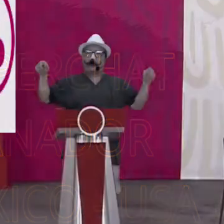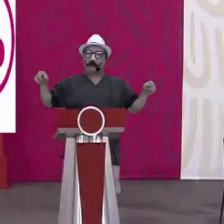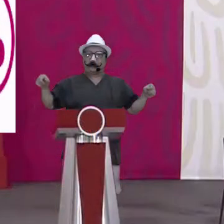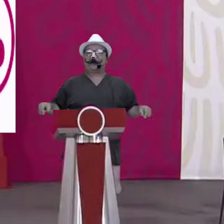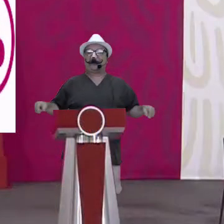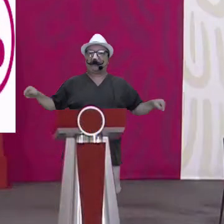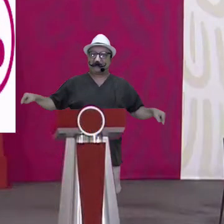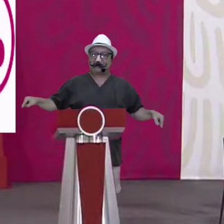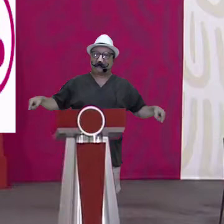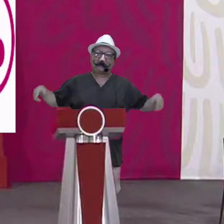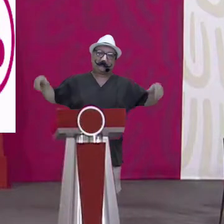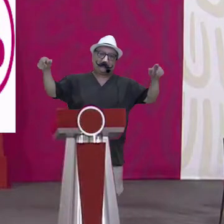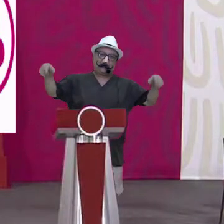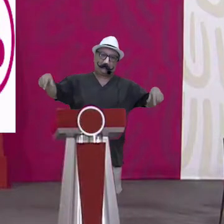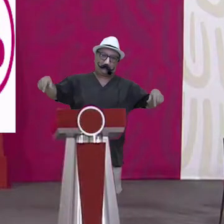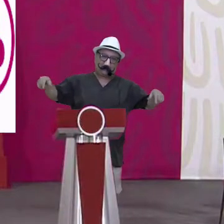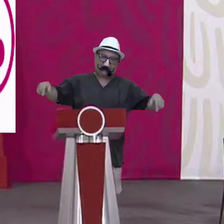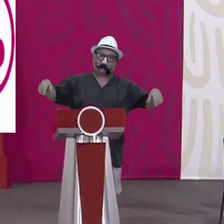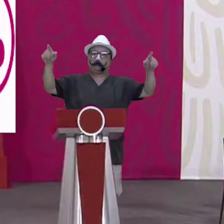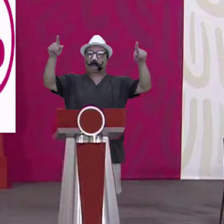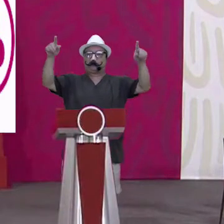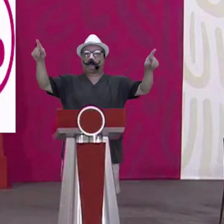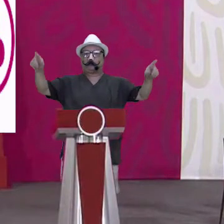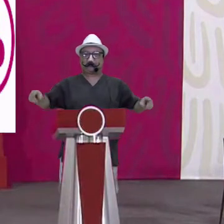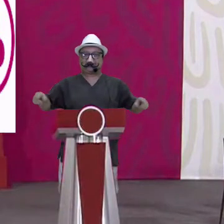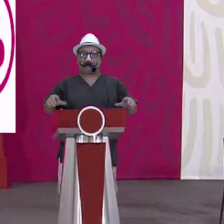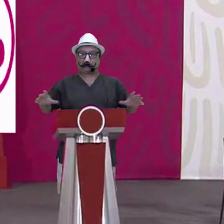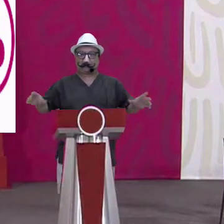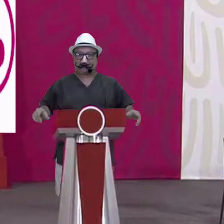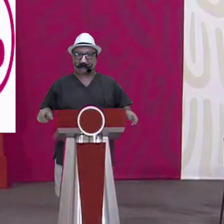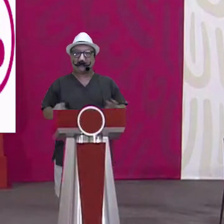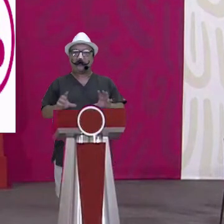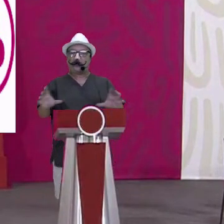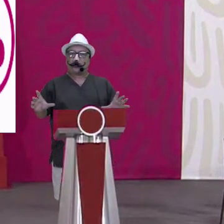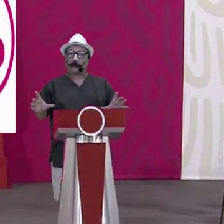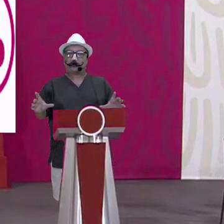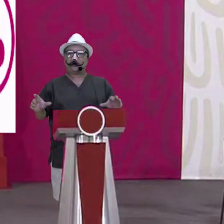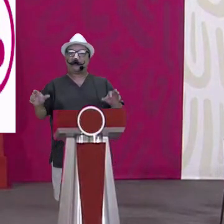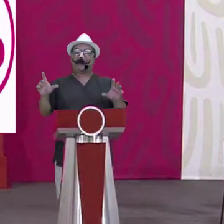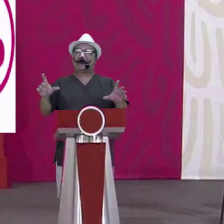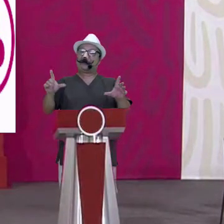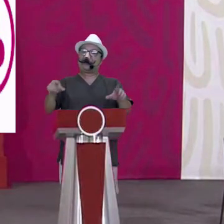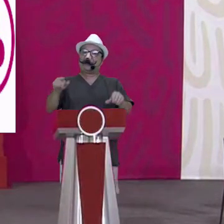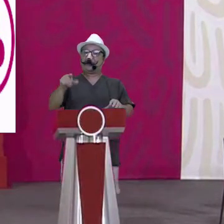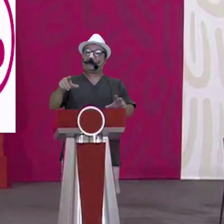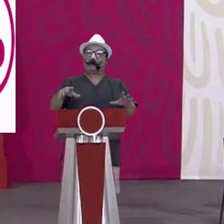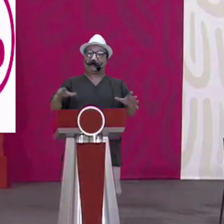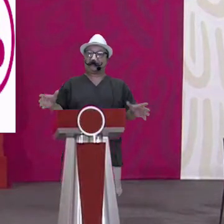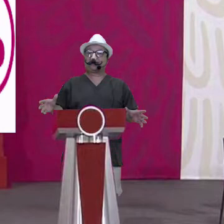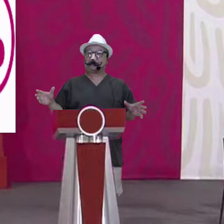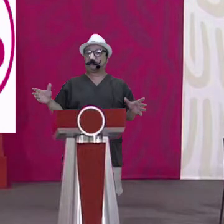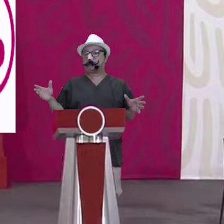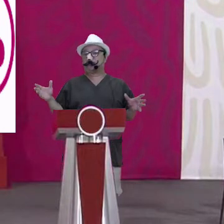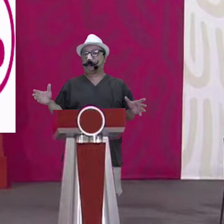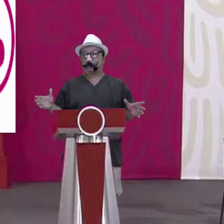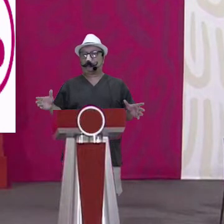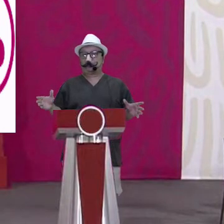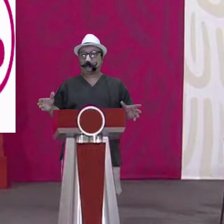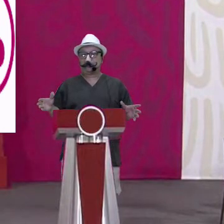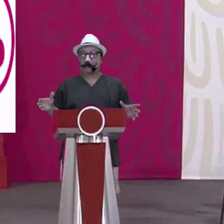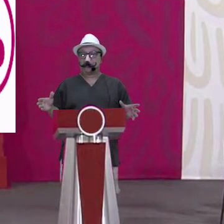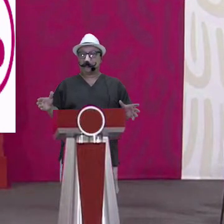Hoy en la mañana, y por eso es motivo de nuestra portada, hoy en el canal para esta transmisión en